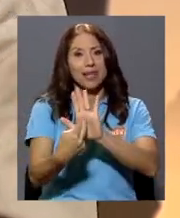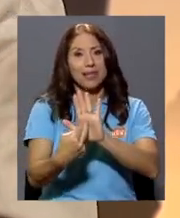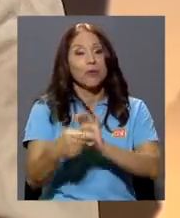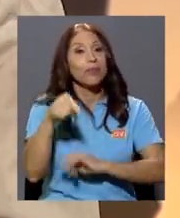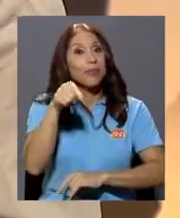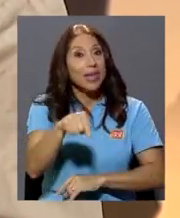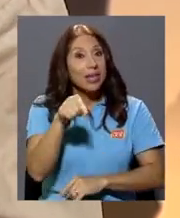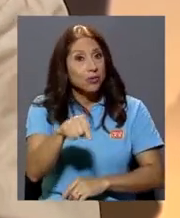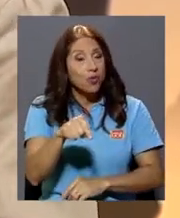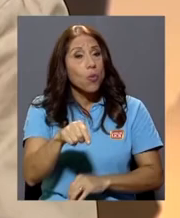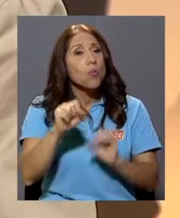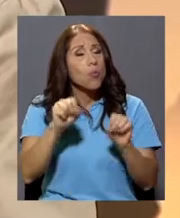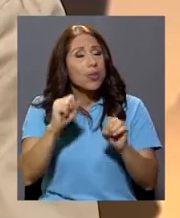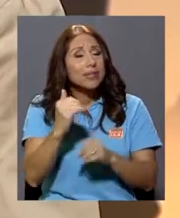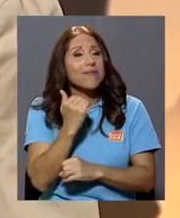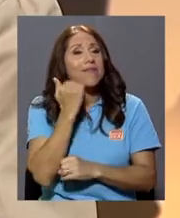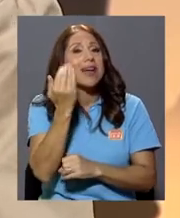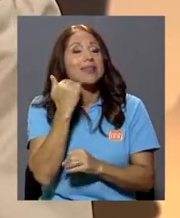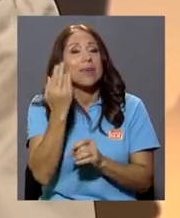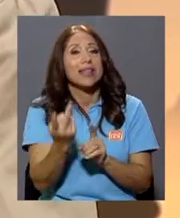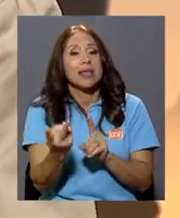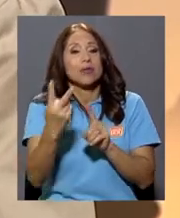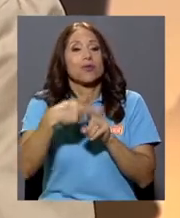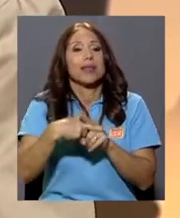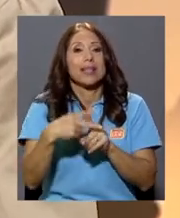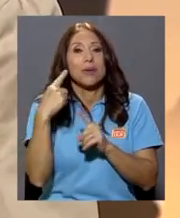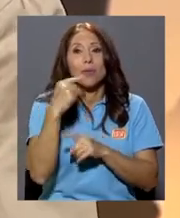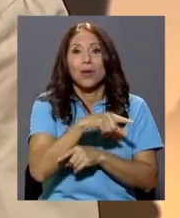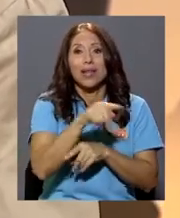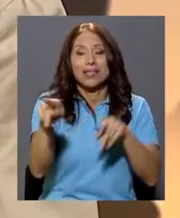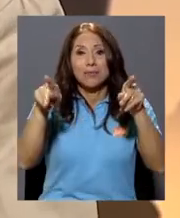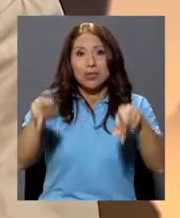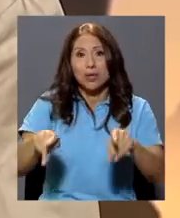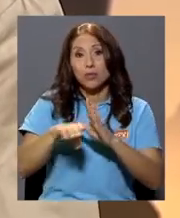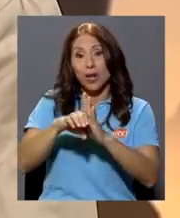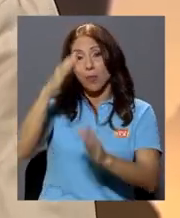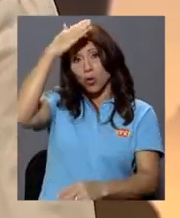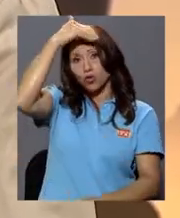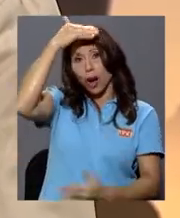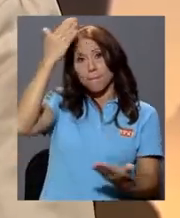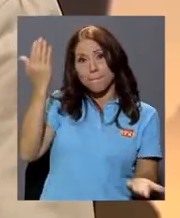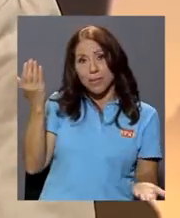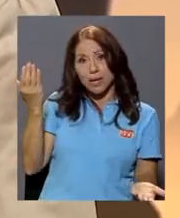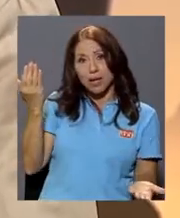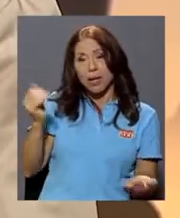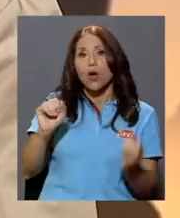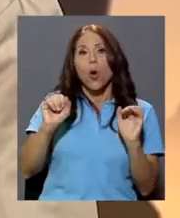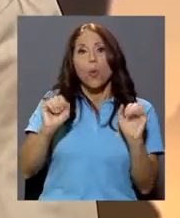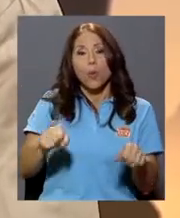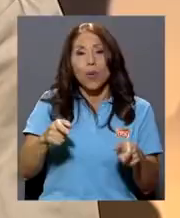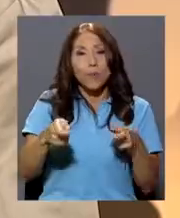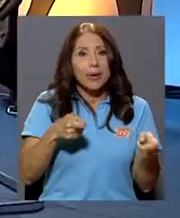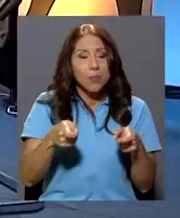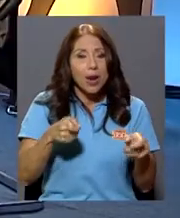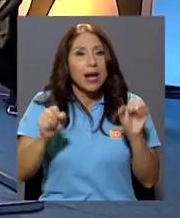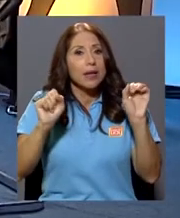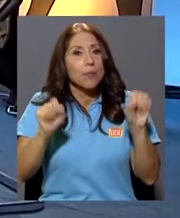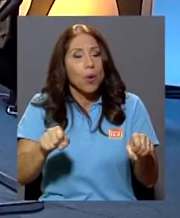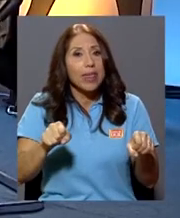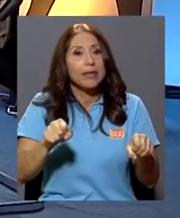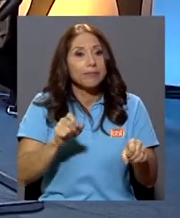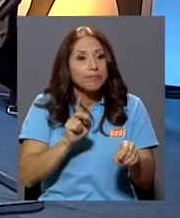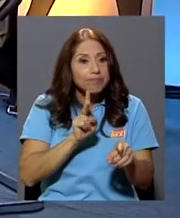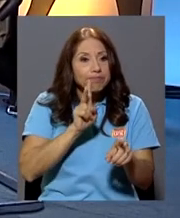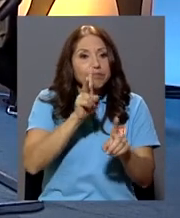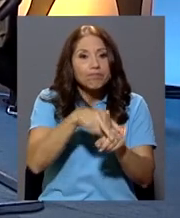ser fácilmente instrumentalizado por este tipo de personajes como es Trump, y cómo pueden manipular y pueden gestionar las